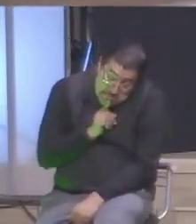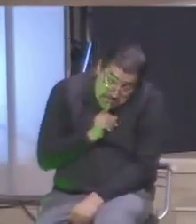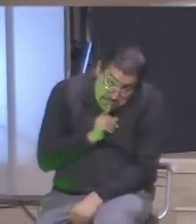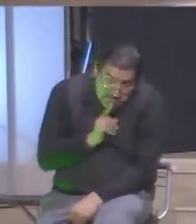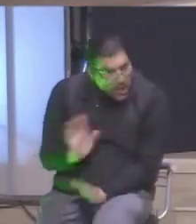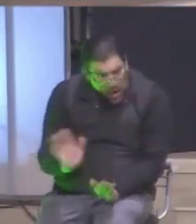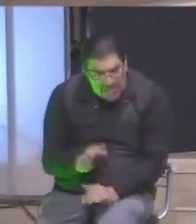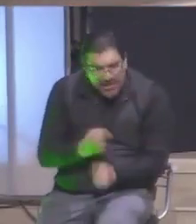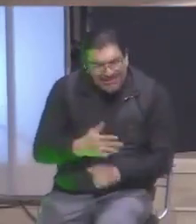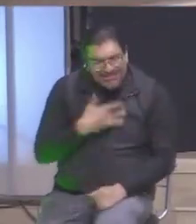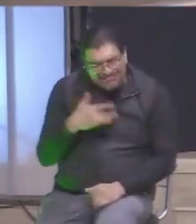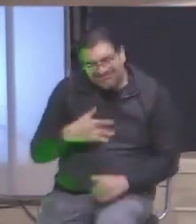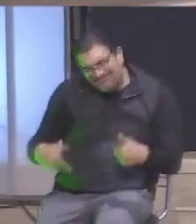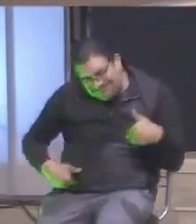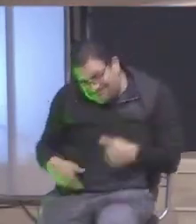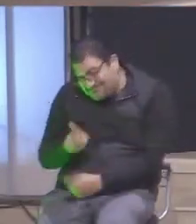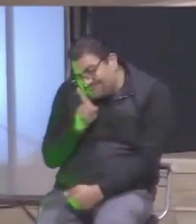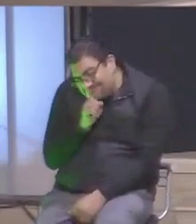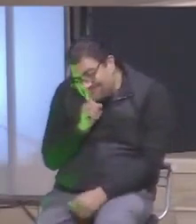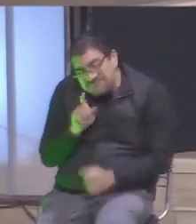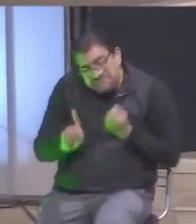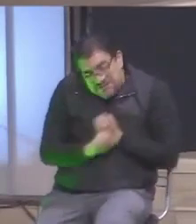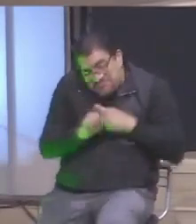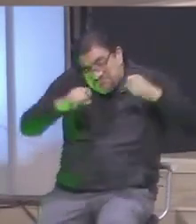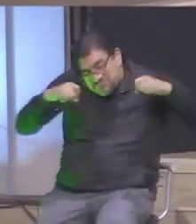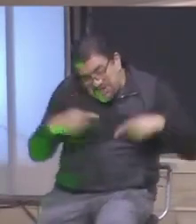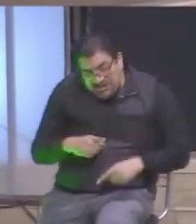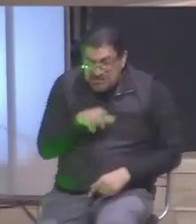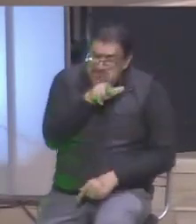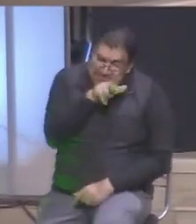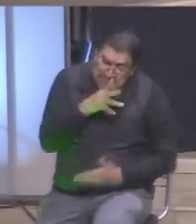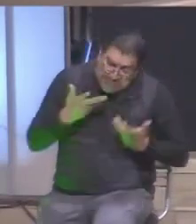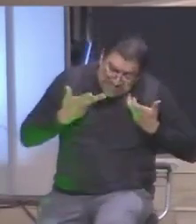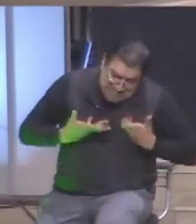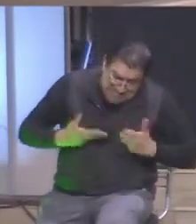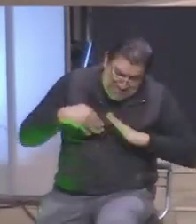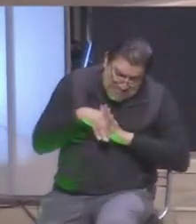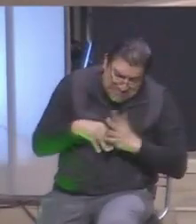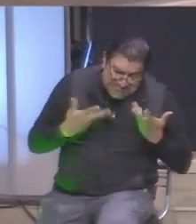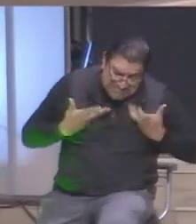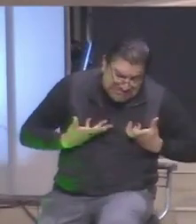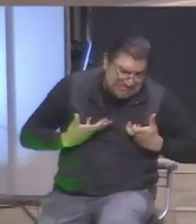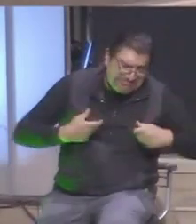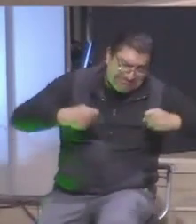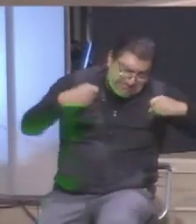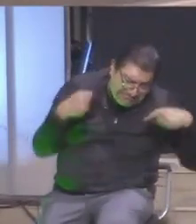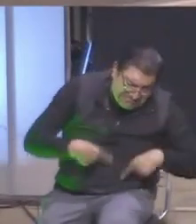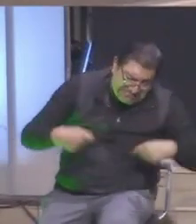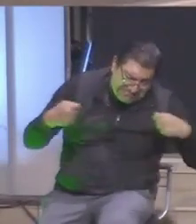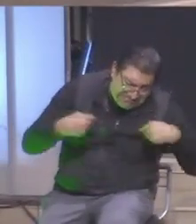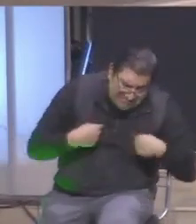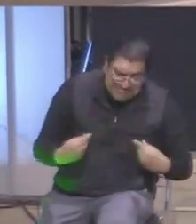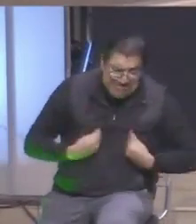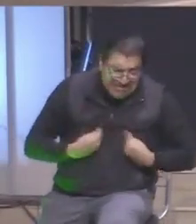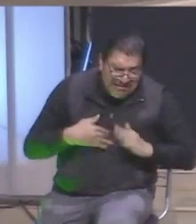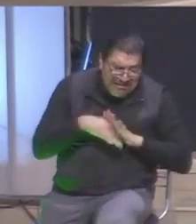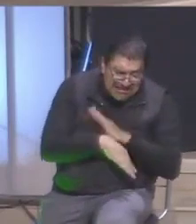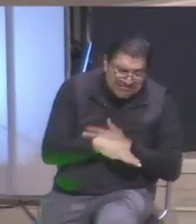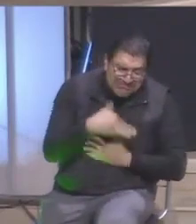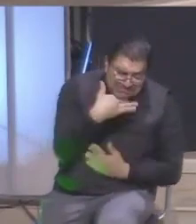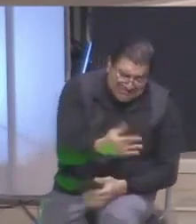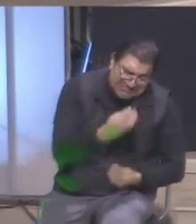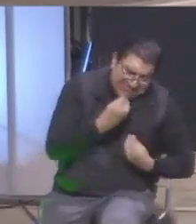incómodo nadando hoy en un lago de desesperación viviendo y caminando en un lodo cenagoso